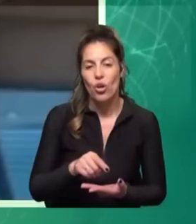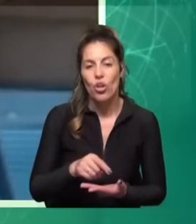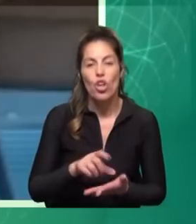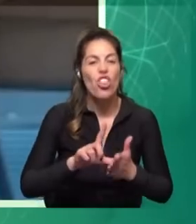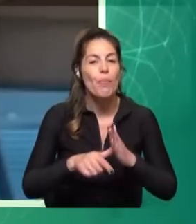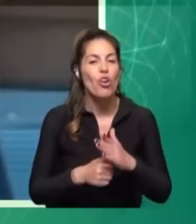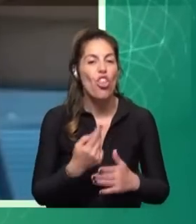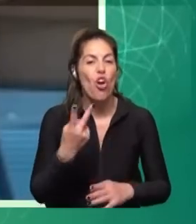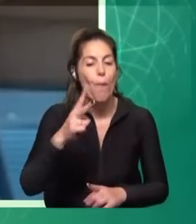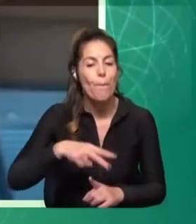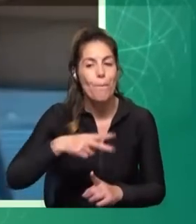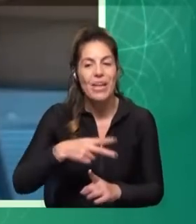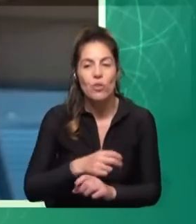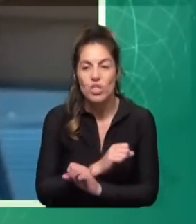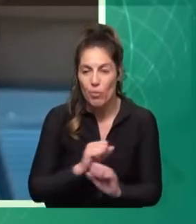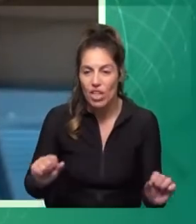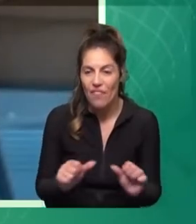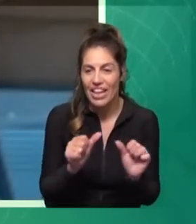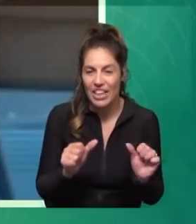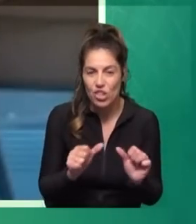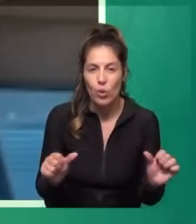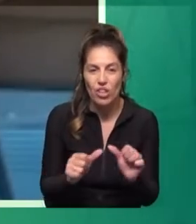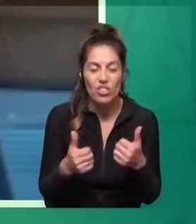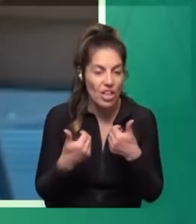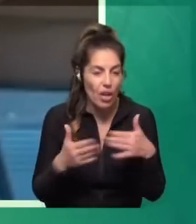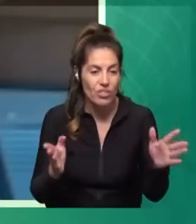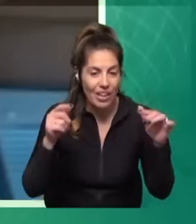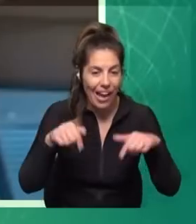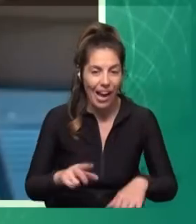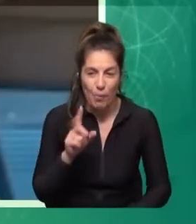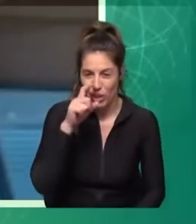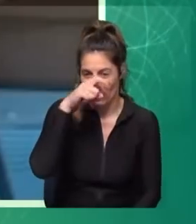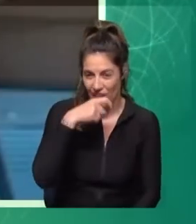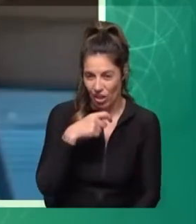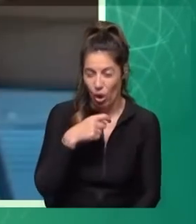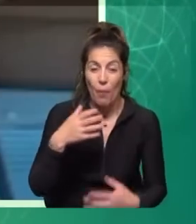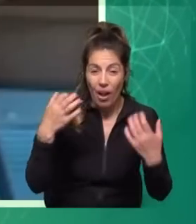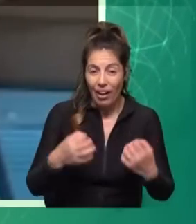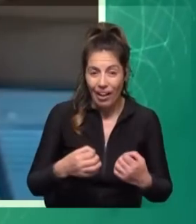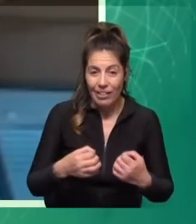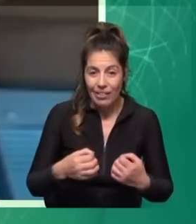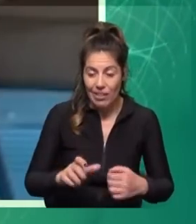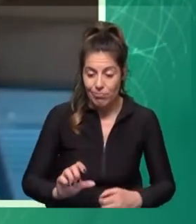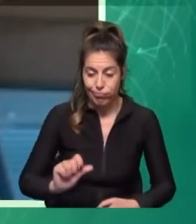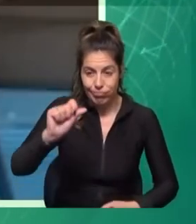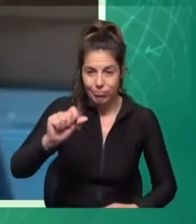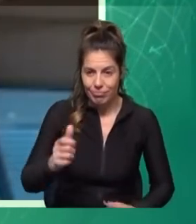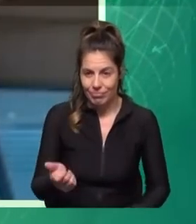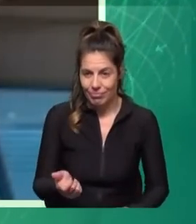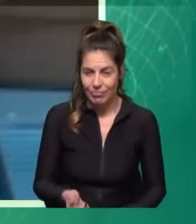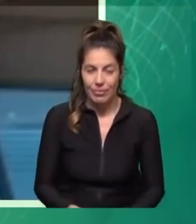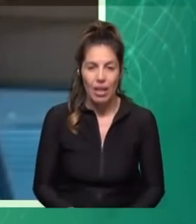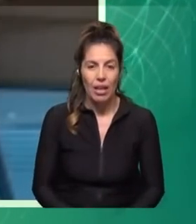demoró dos meses cuando en realidad se podría haber hecho cuando se hizo la inauguración acá en Montevideo porque en realidad es levantar una llave